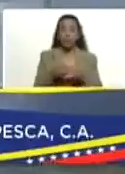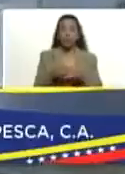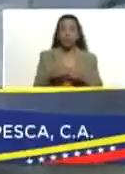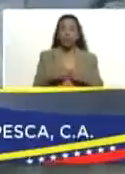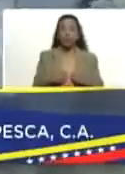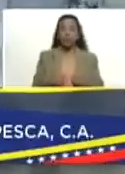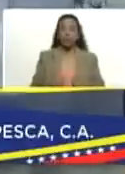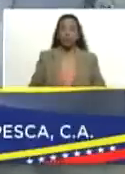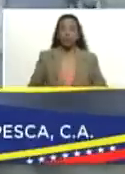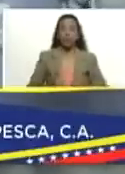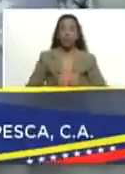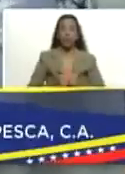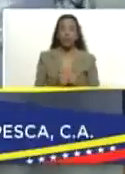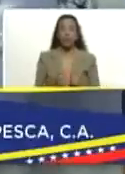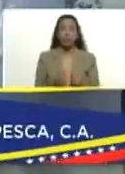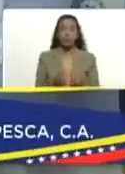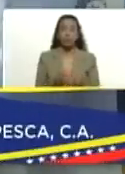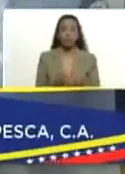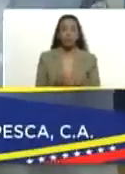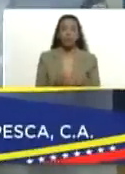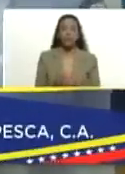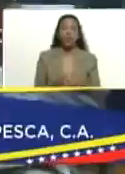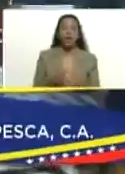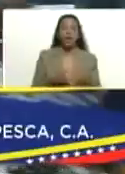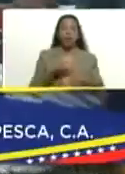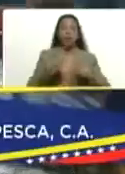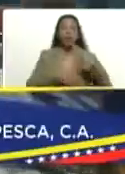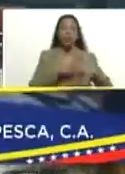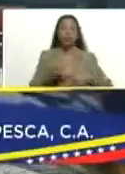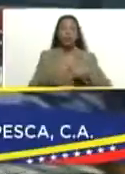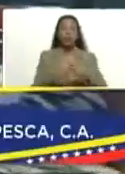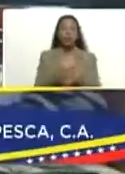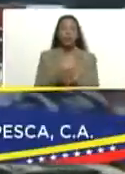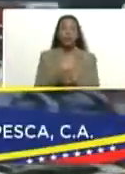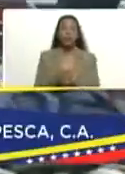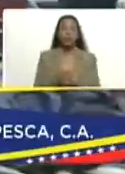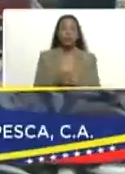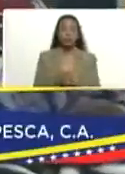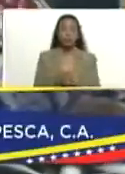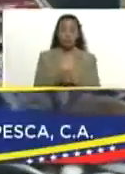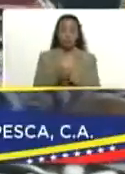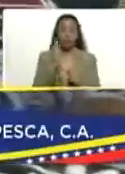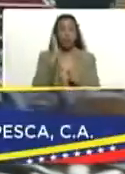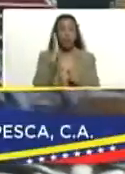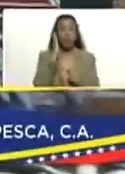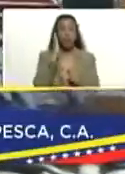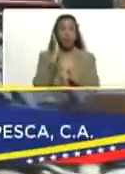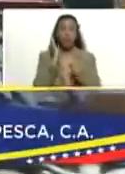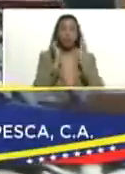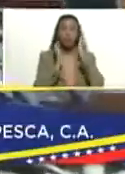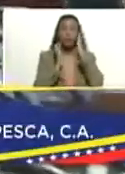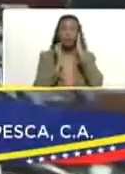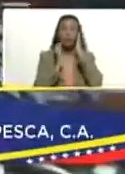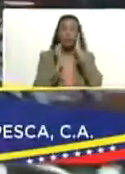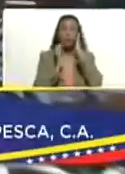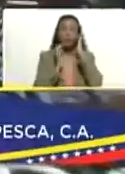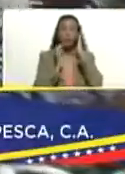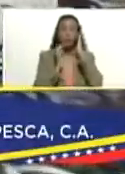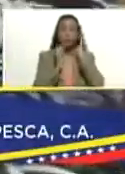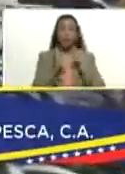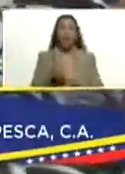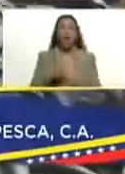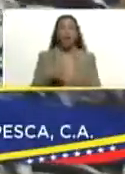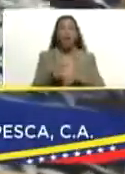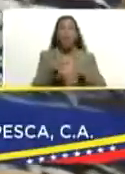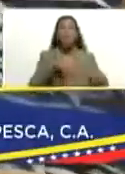capacidad de procesamiento diaria de 40 toneladas y de almacenamiento de 1 millón de